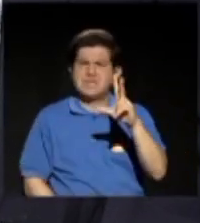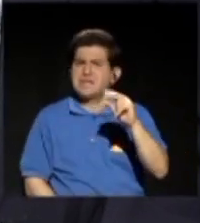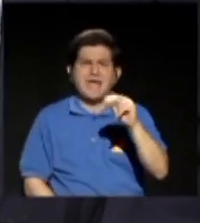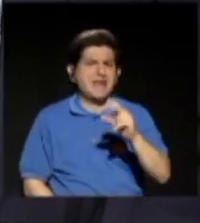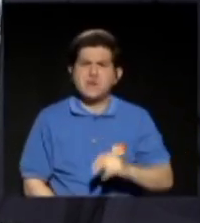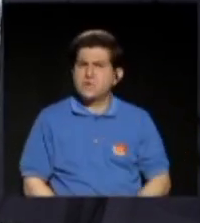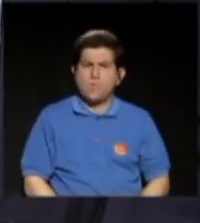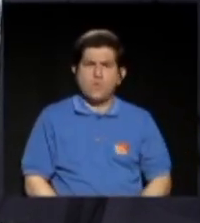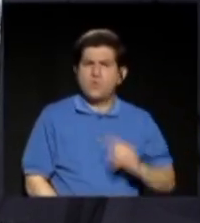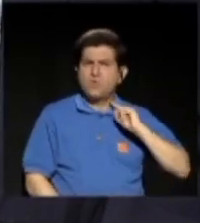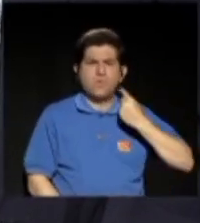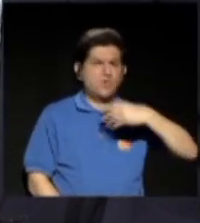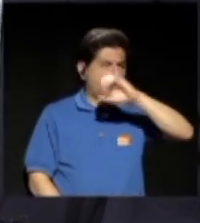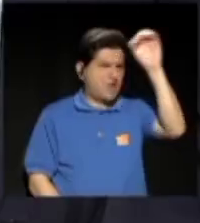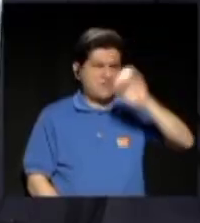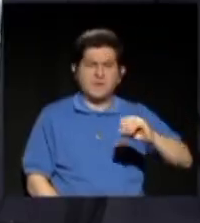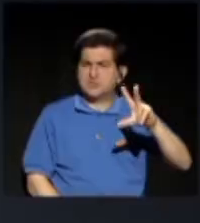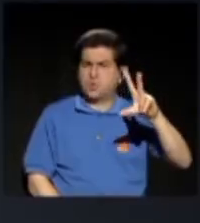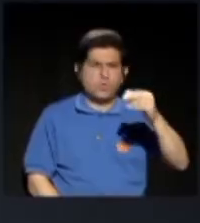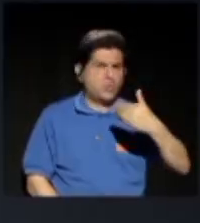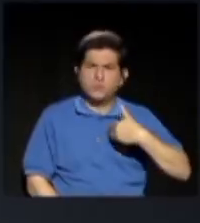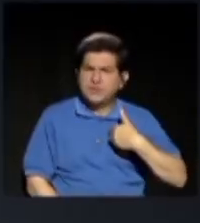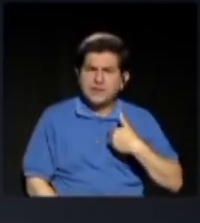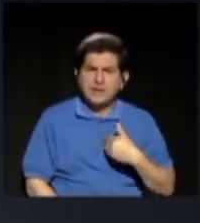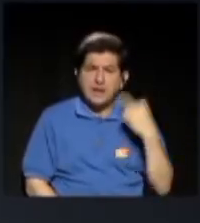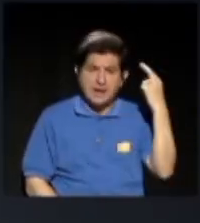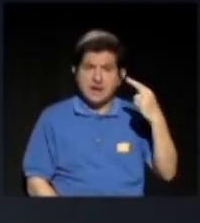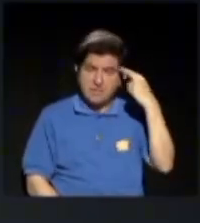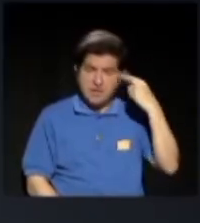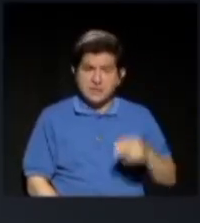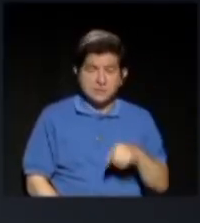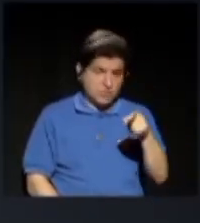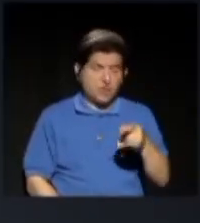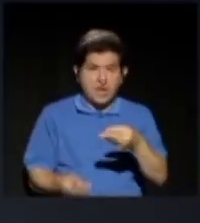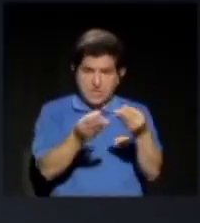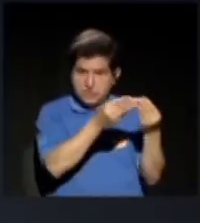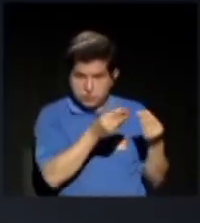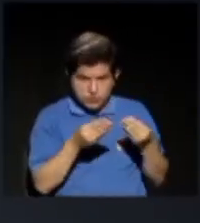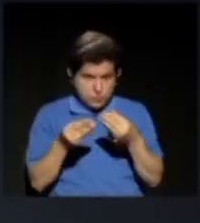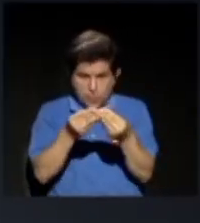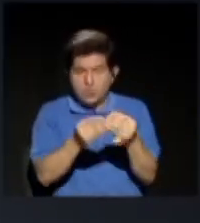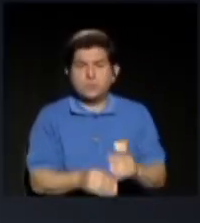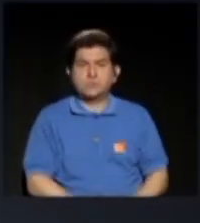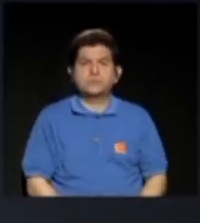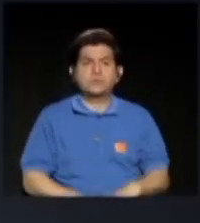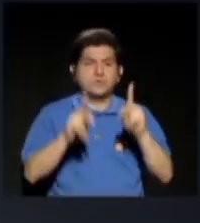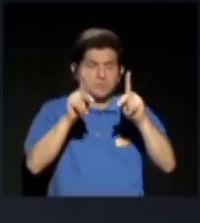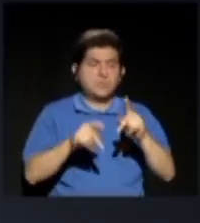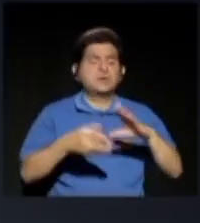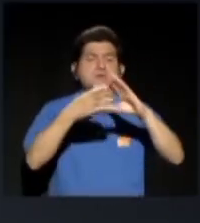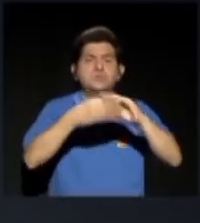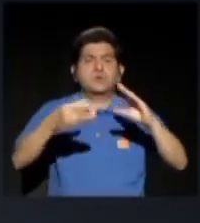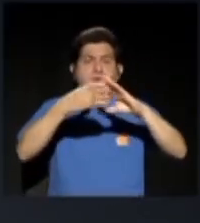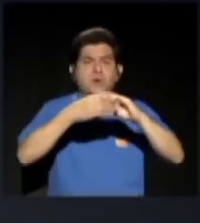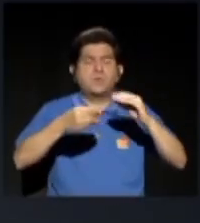no aumentó la inflación. Bueno, eso es precisamente por el efecto de la canasta. La canasta de quien hace ese